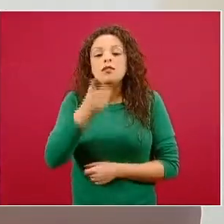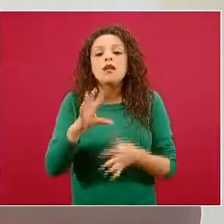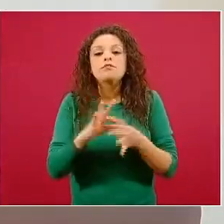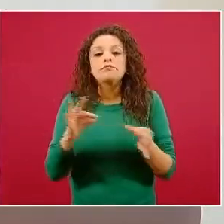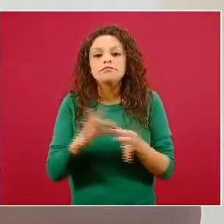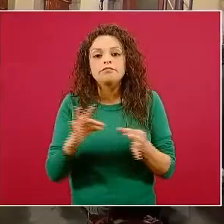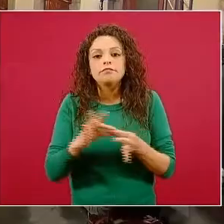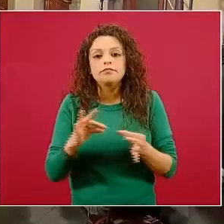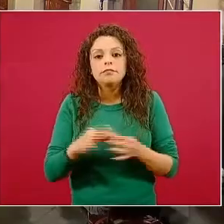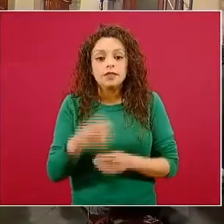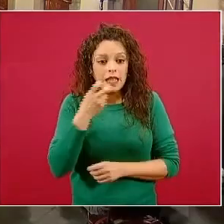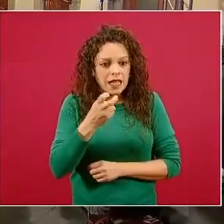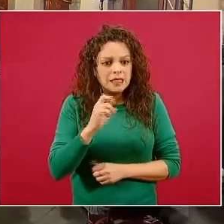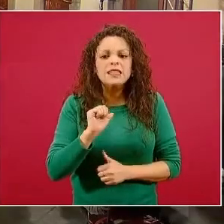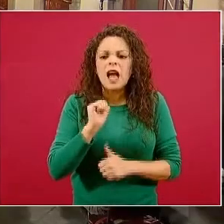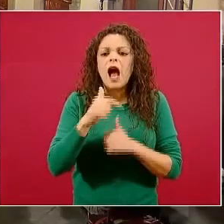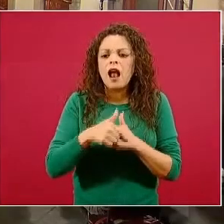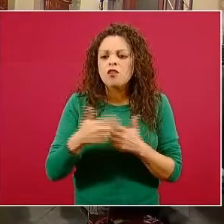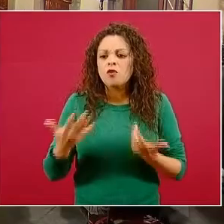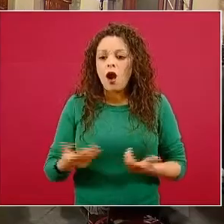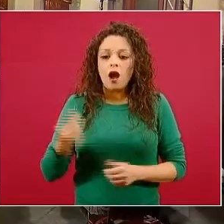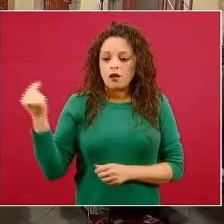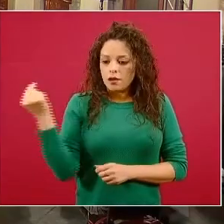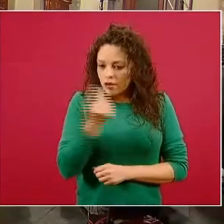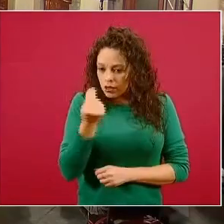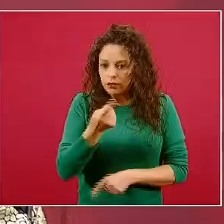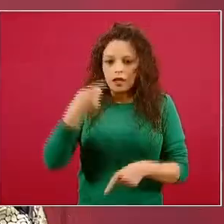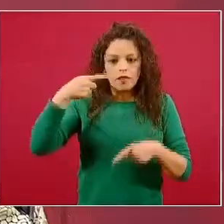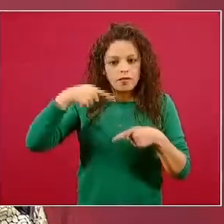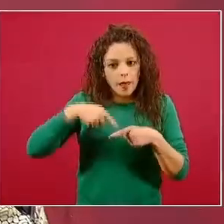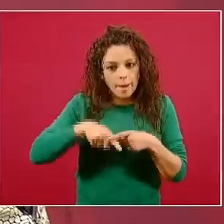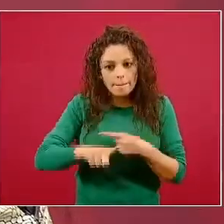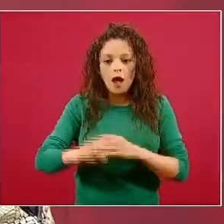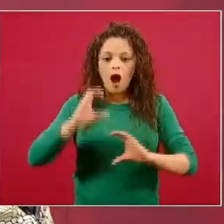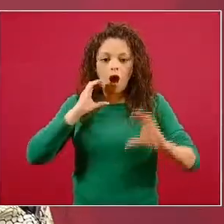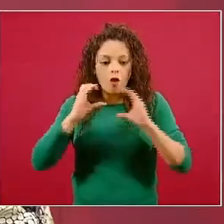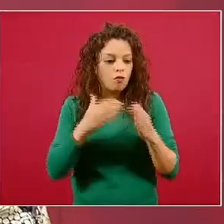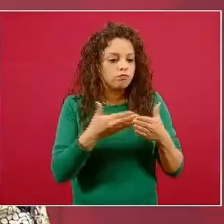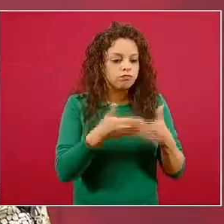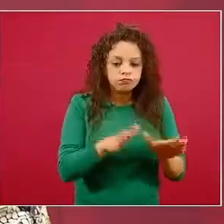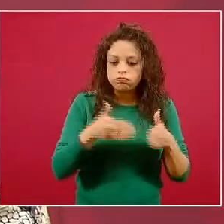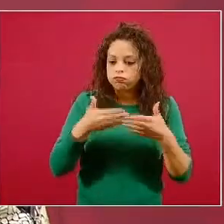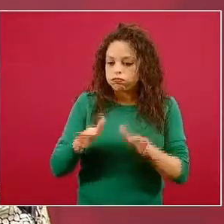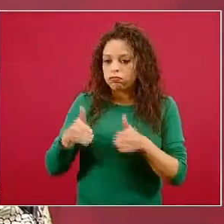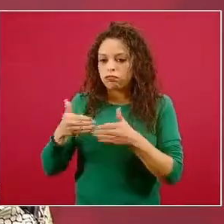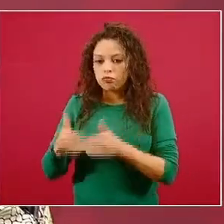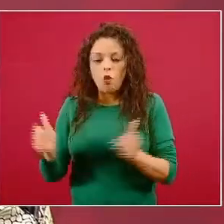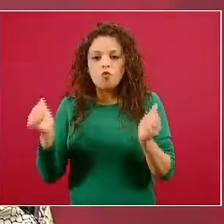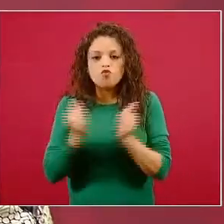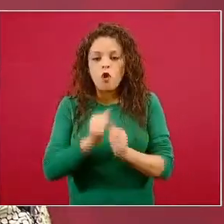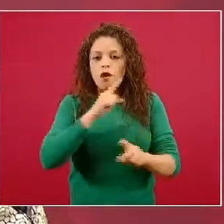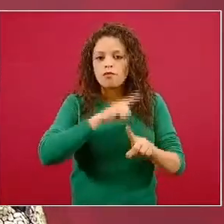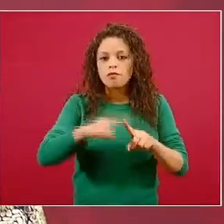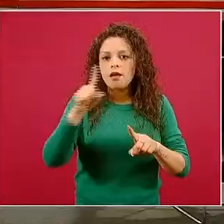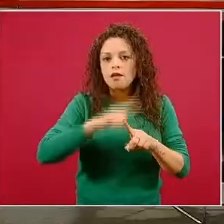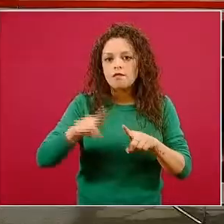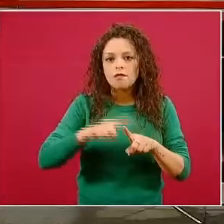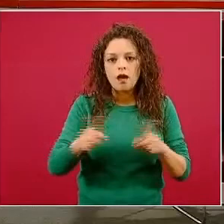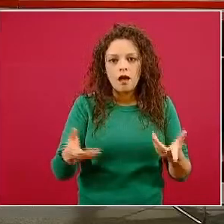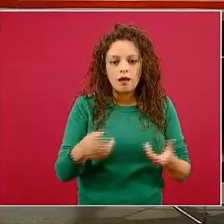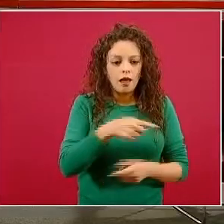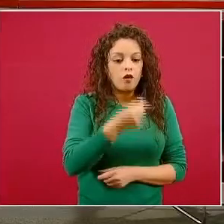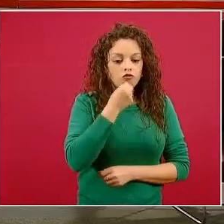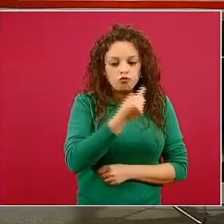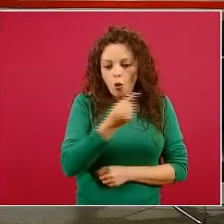que es algo que sí necesitamos empezar a abrir la comunicación entre las diferentes generaciones,